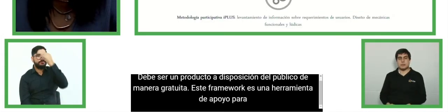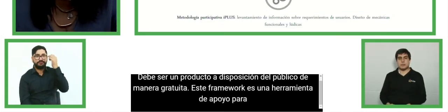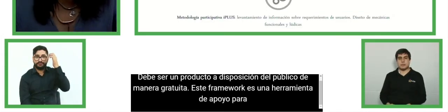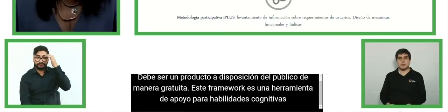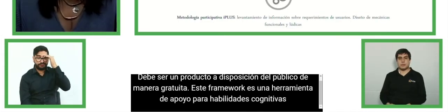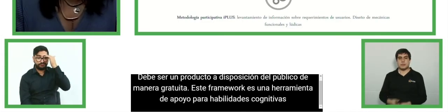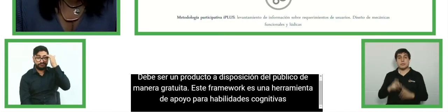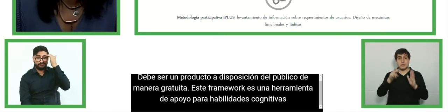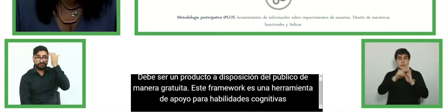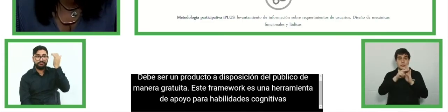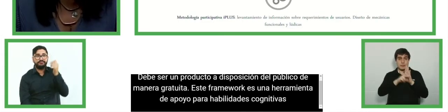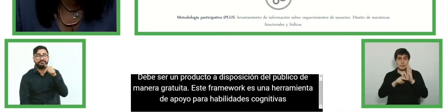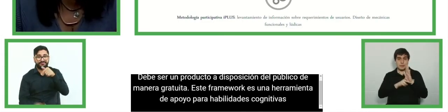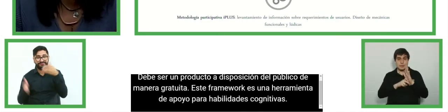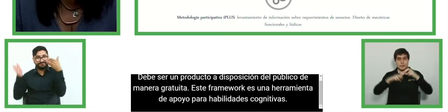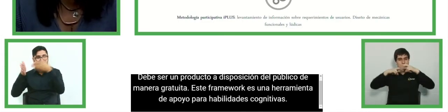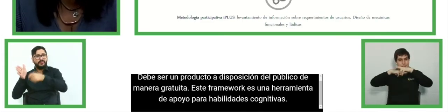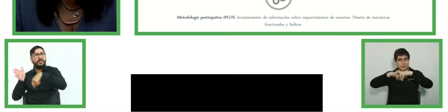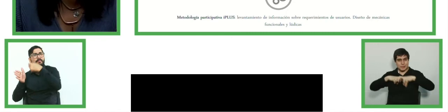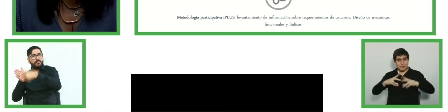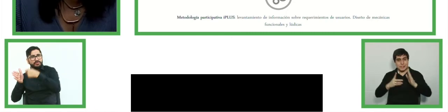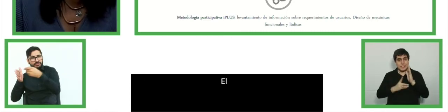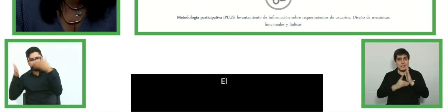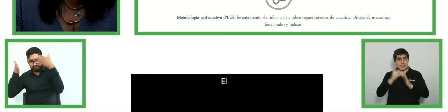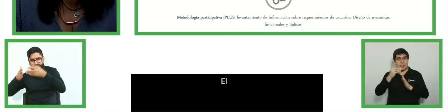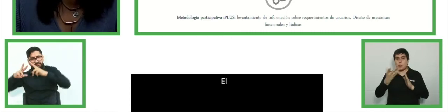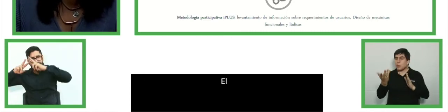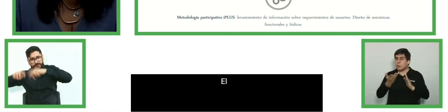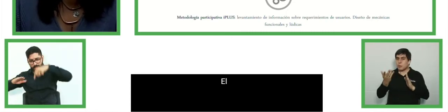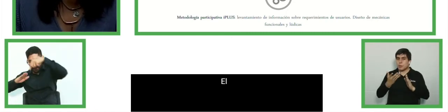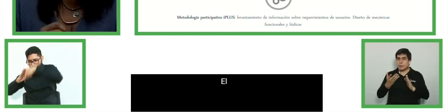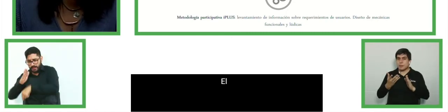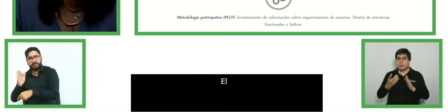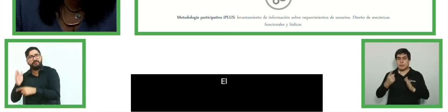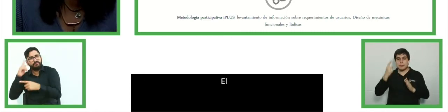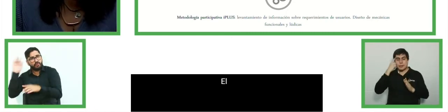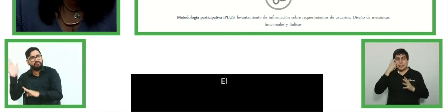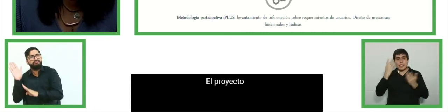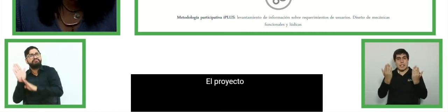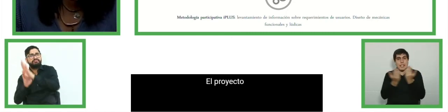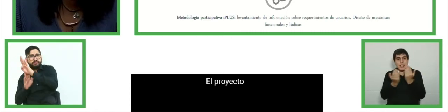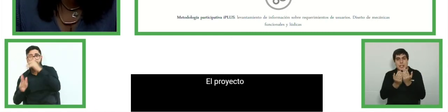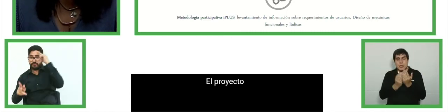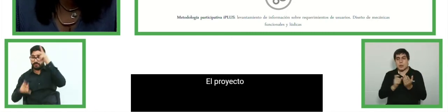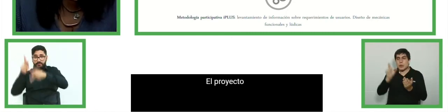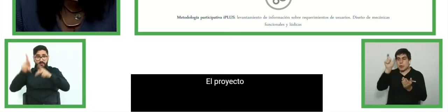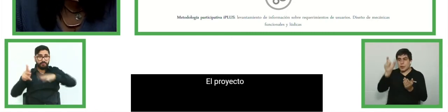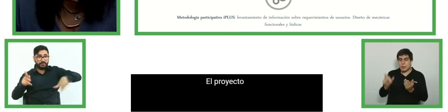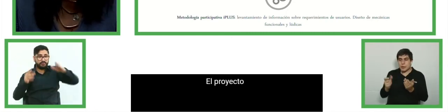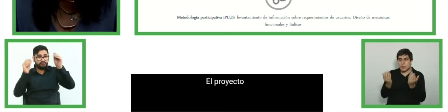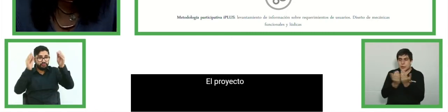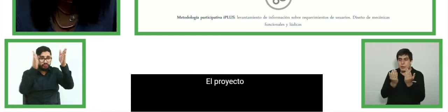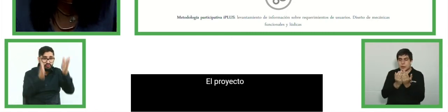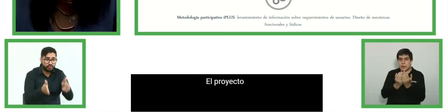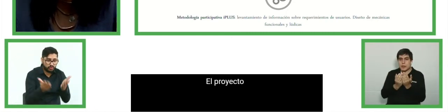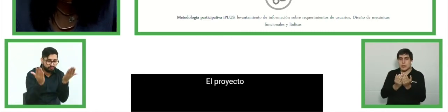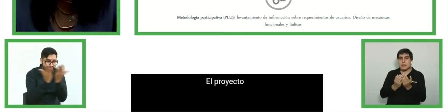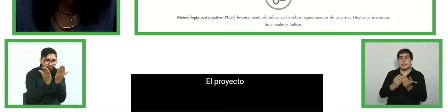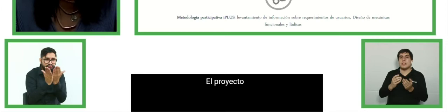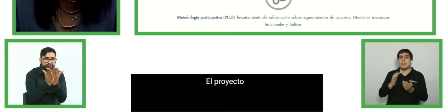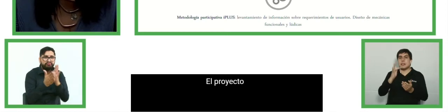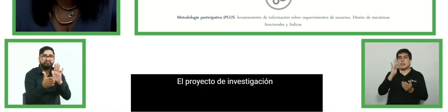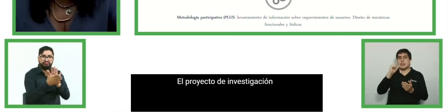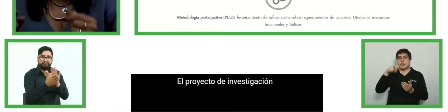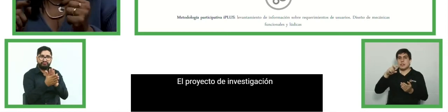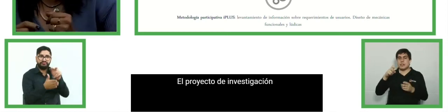El proyecto de investigación se desarrolla en función del estudio de caso realizado en FINE, ONG prestadora